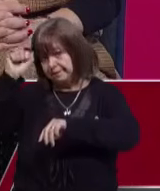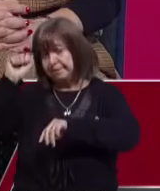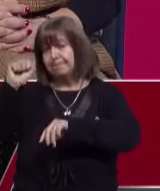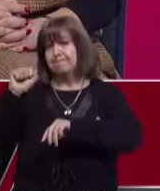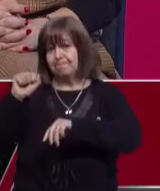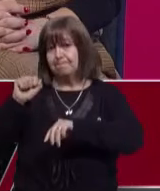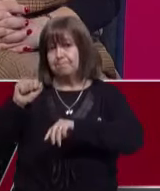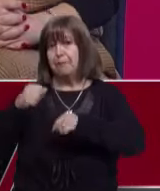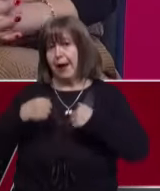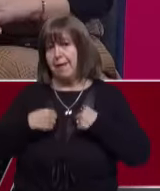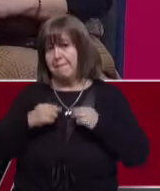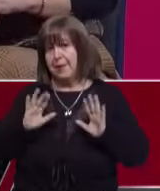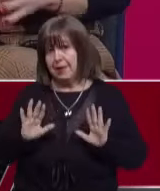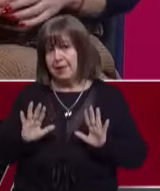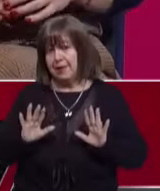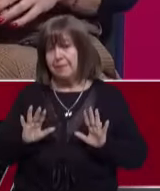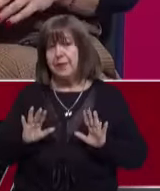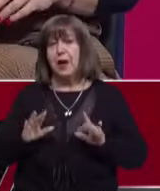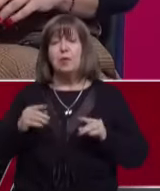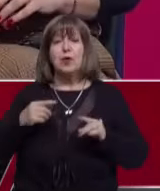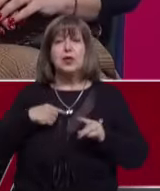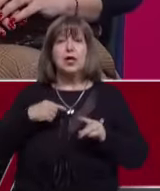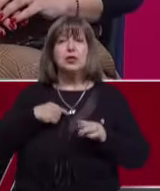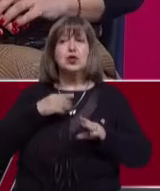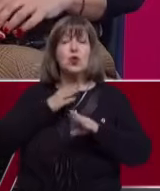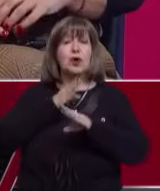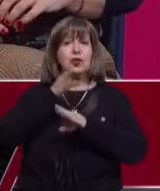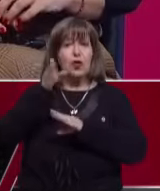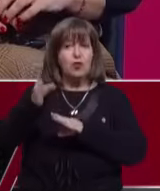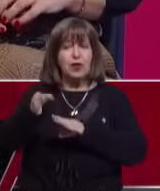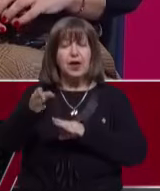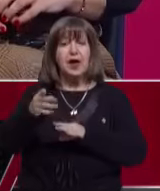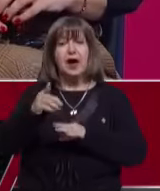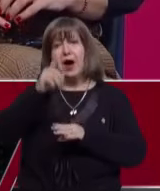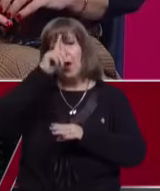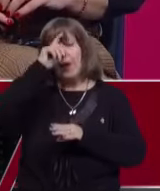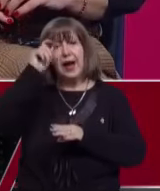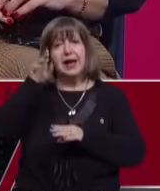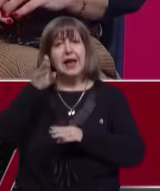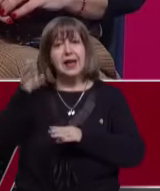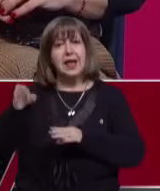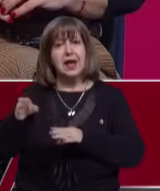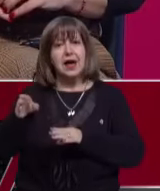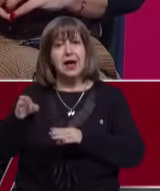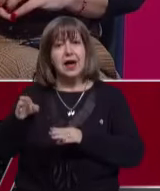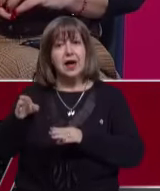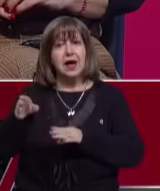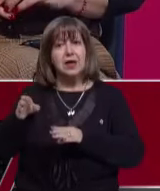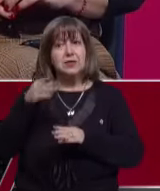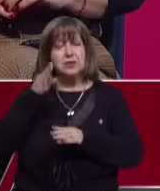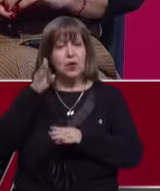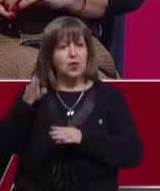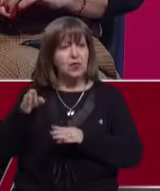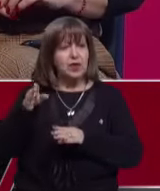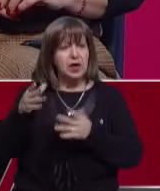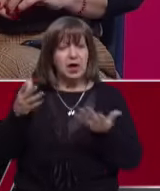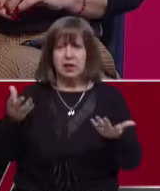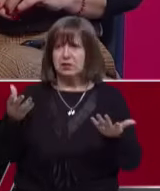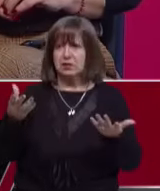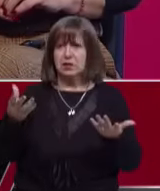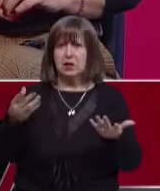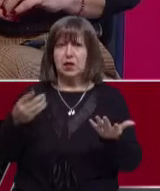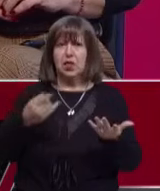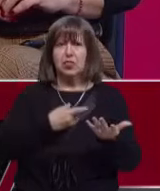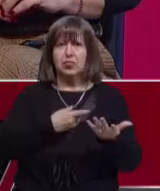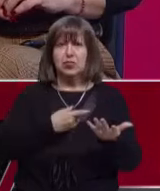y llegué tras la pista de una clínica que el día que desaparece Lan y salta todo esto en los medios Ahora vas y hay una una parrilla no hay más una clínica La